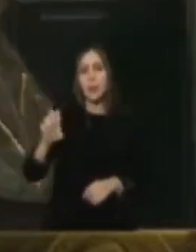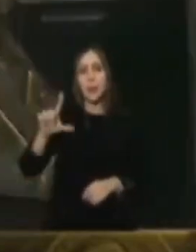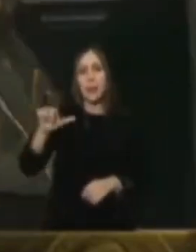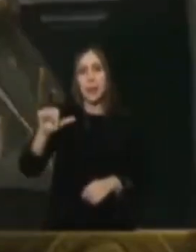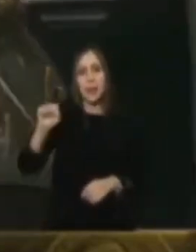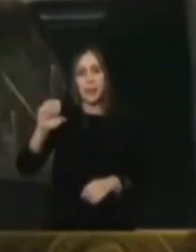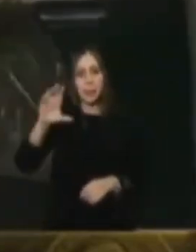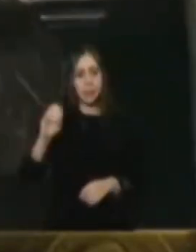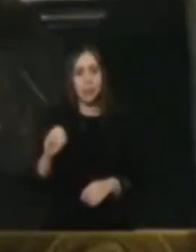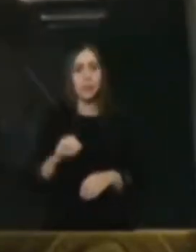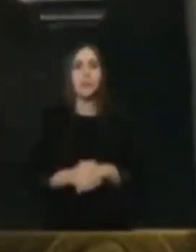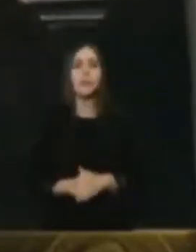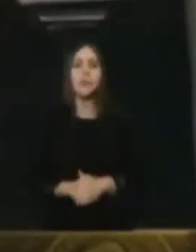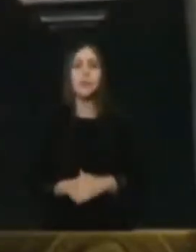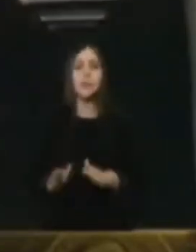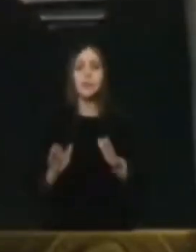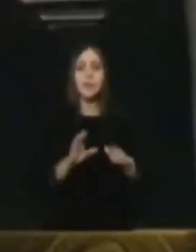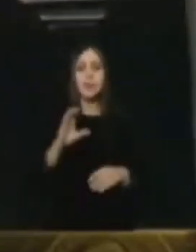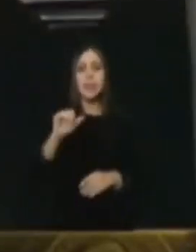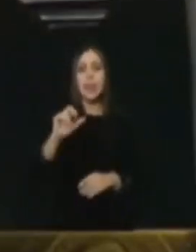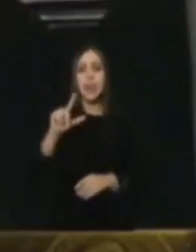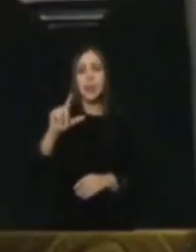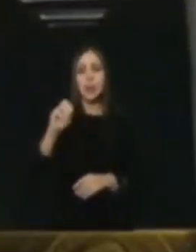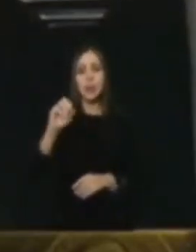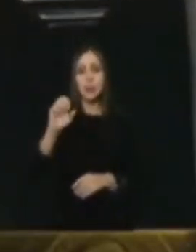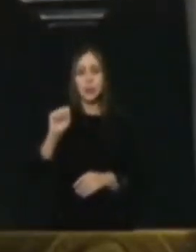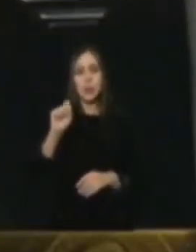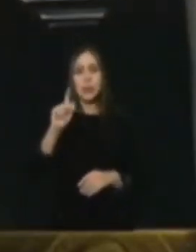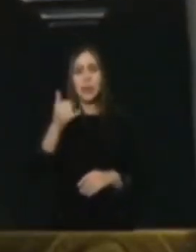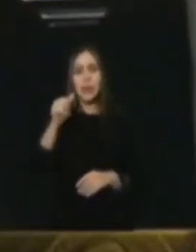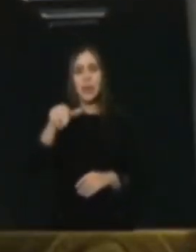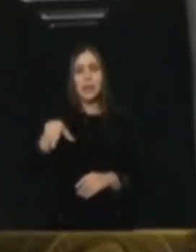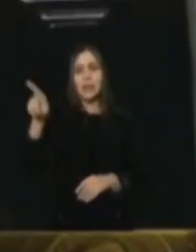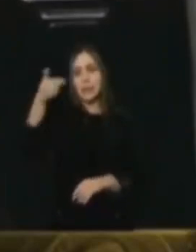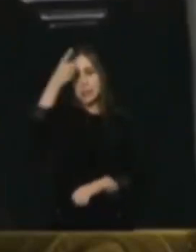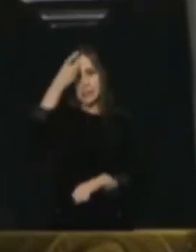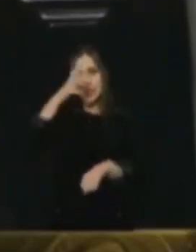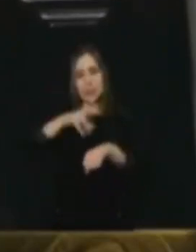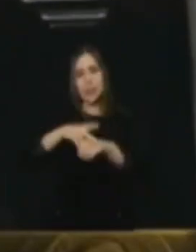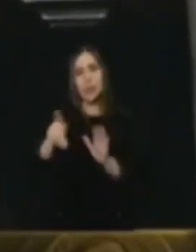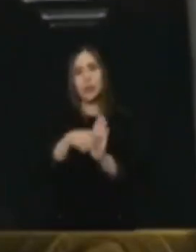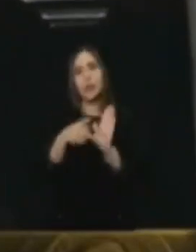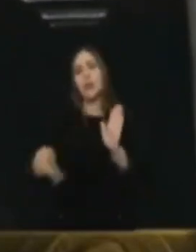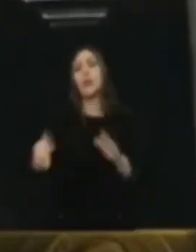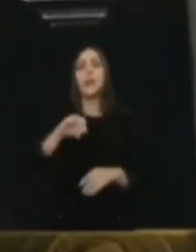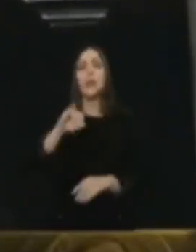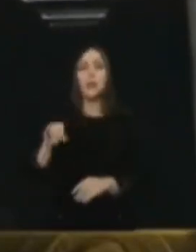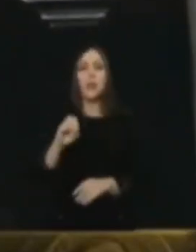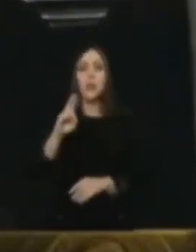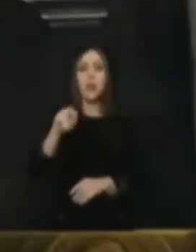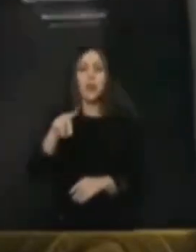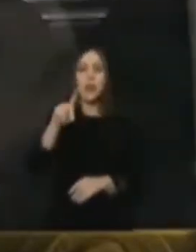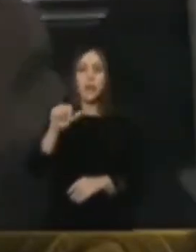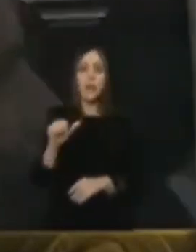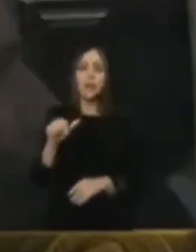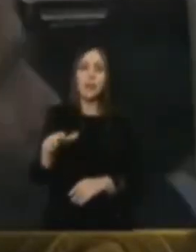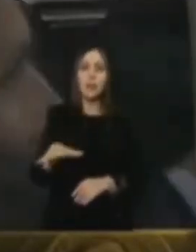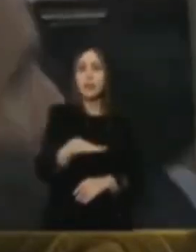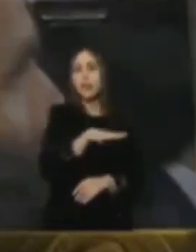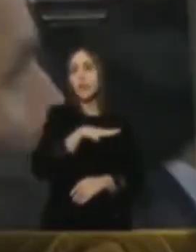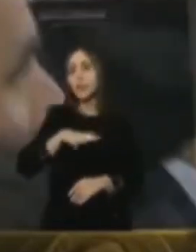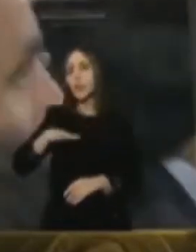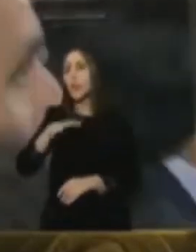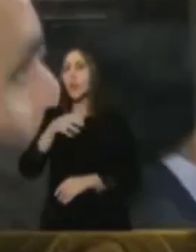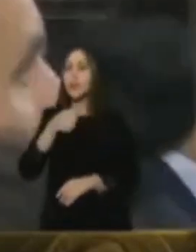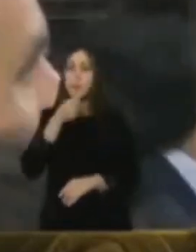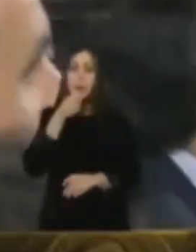a Carlos Payán, director de la jornada, lo festejamos los